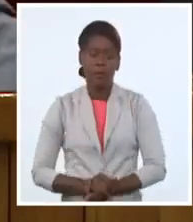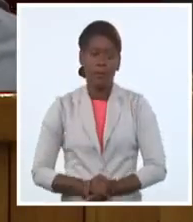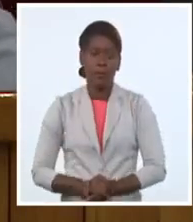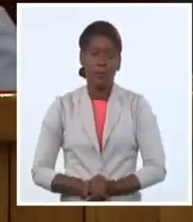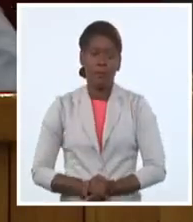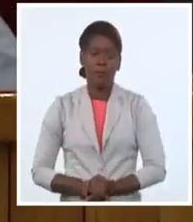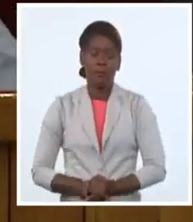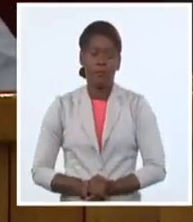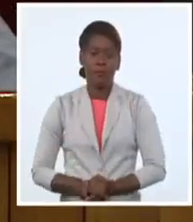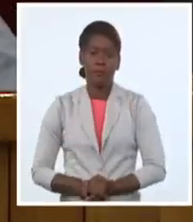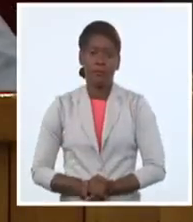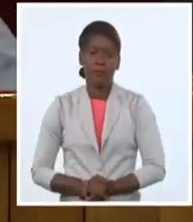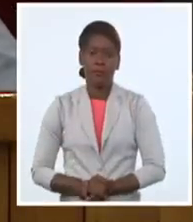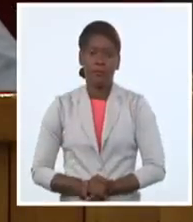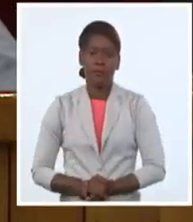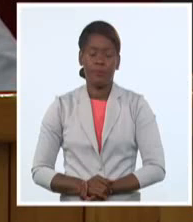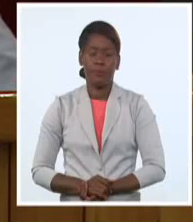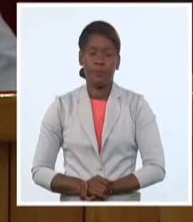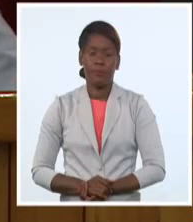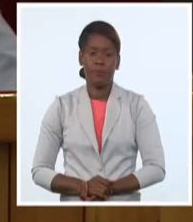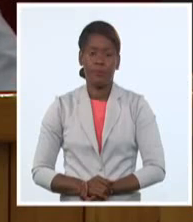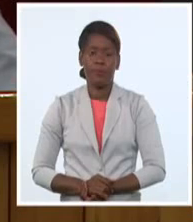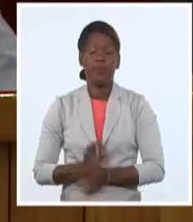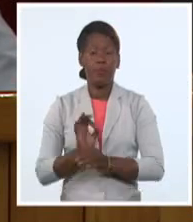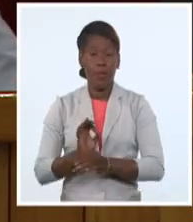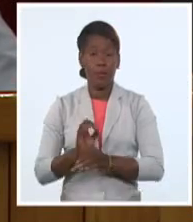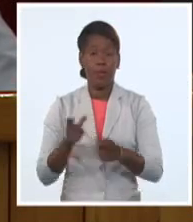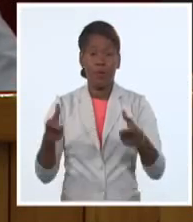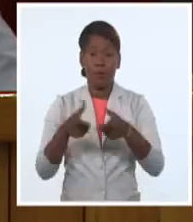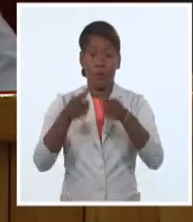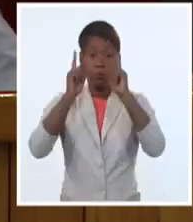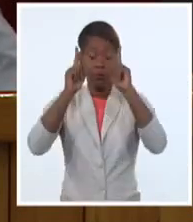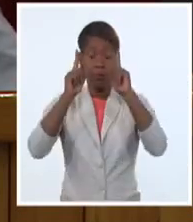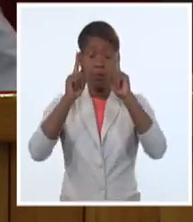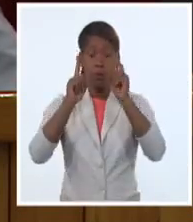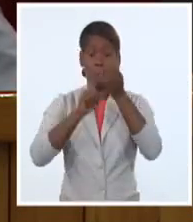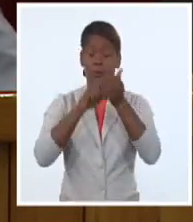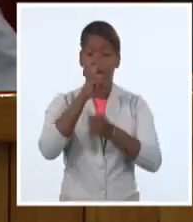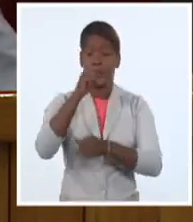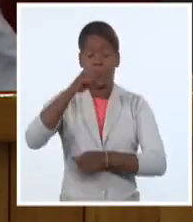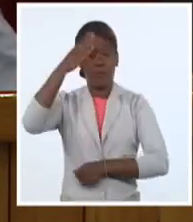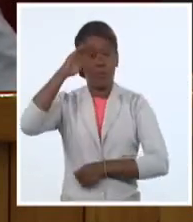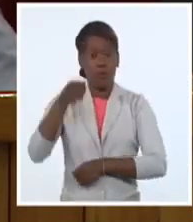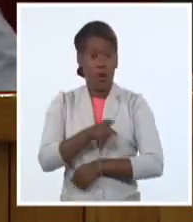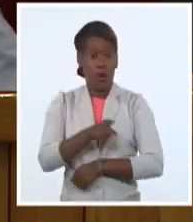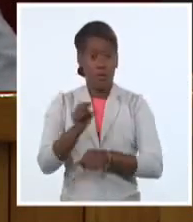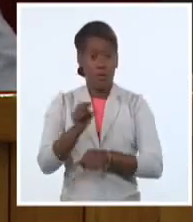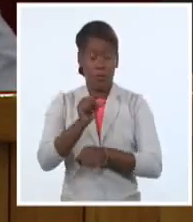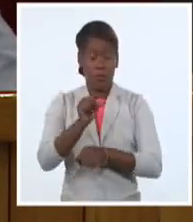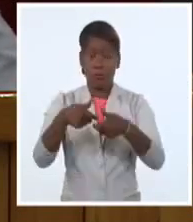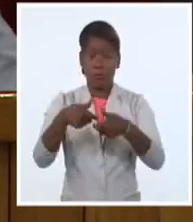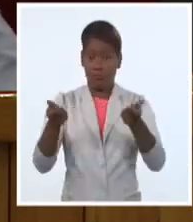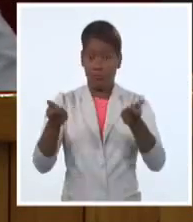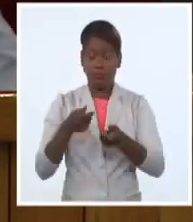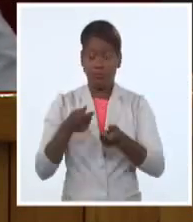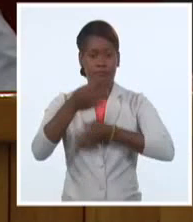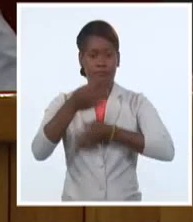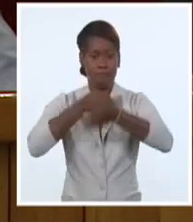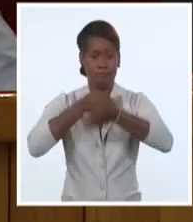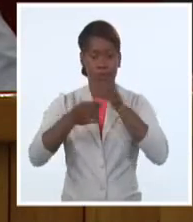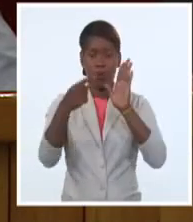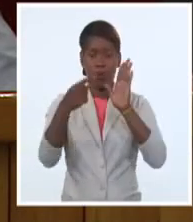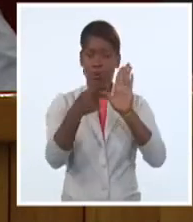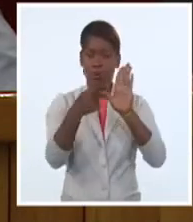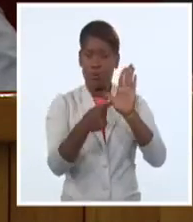la clausura del último pleno del Comité Central del Partido Comunista de Cuba, en el actual escenario bilateral que estamos experimentando con